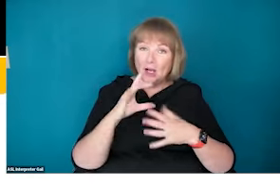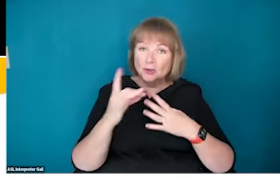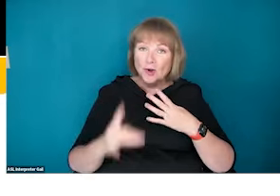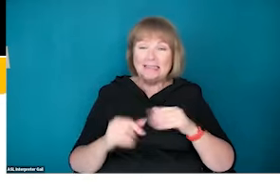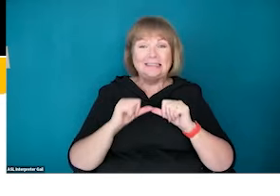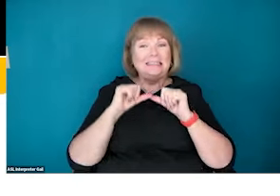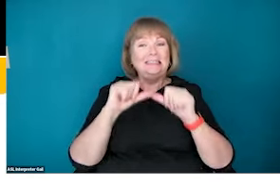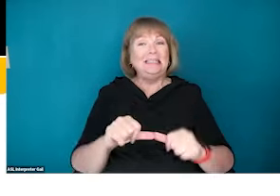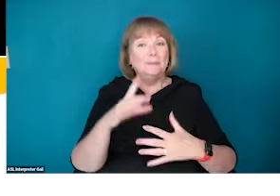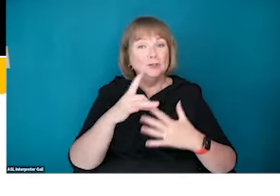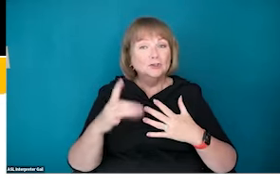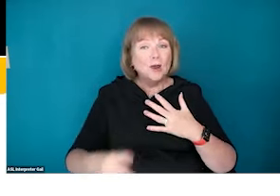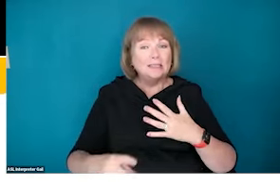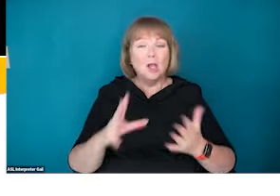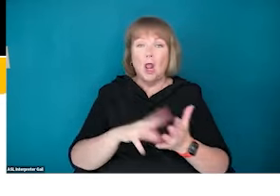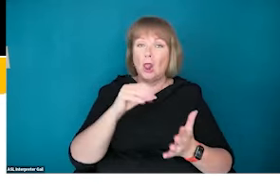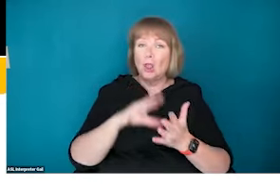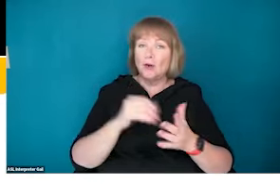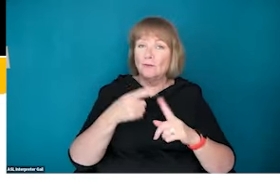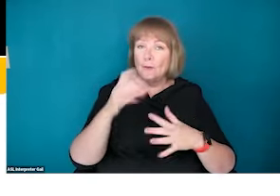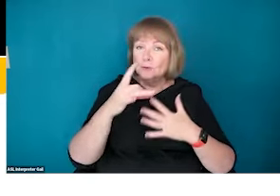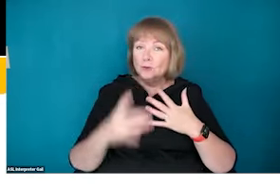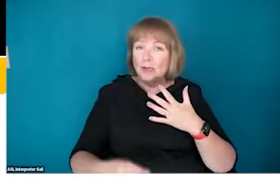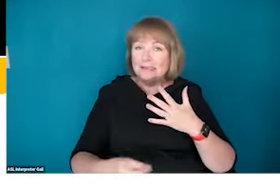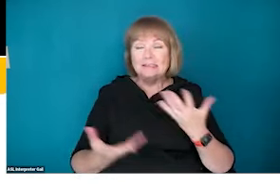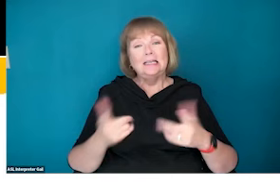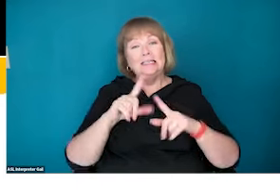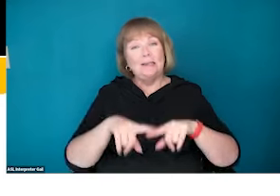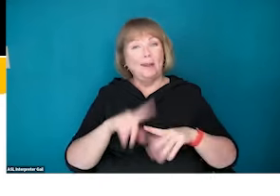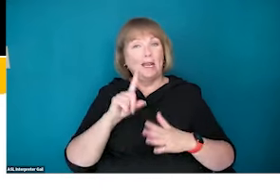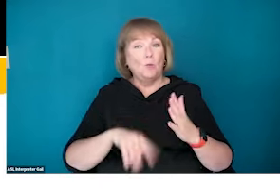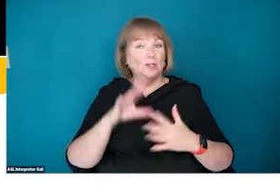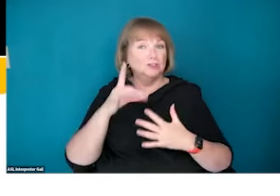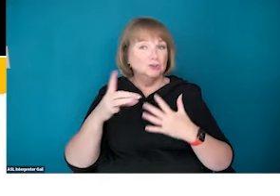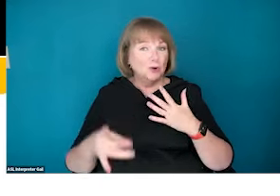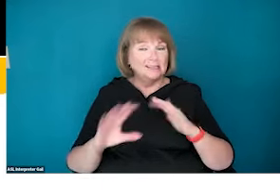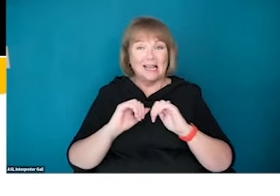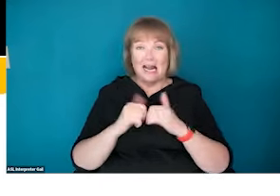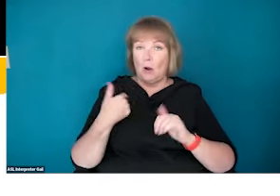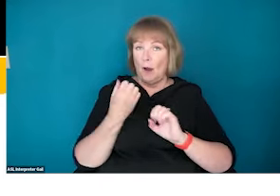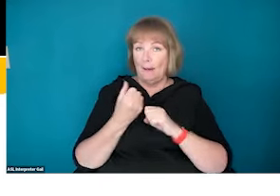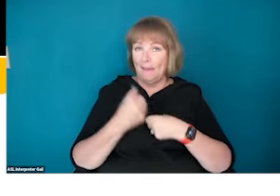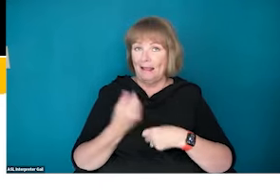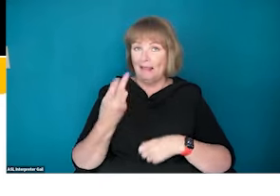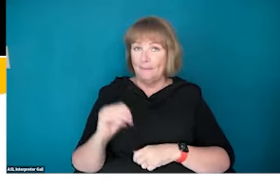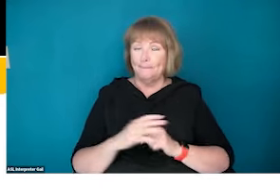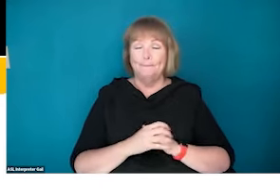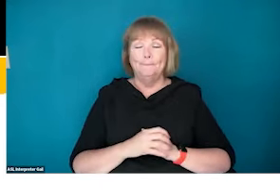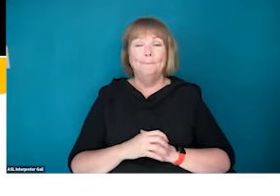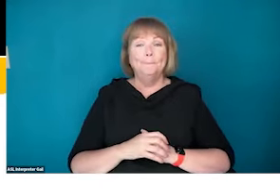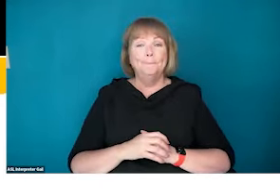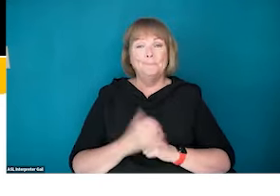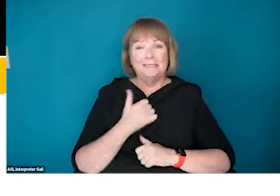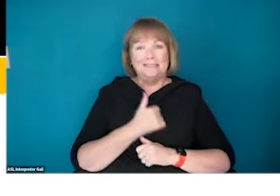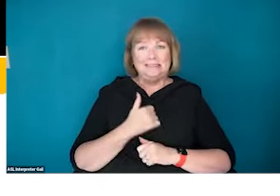si las decisiones son correctas o no. Don, el perro está participando. ¿Qué clase de